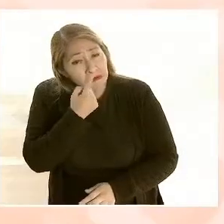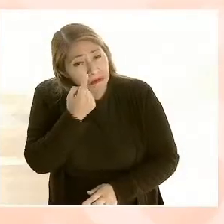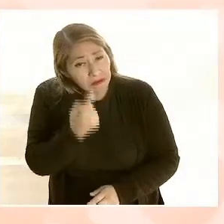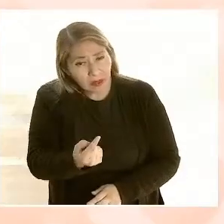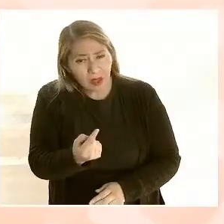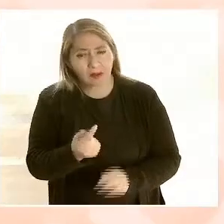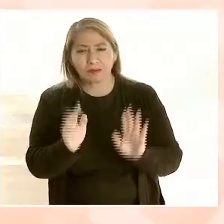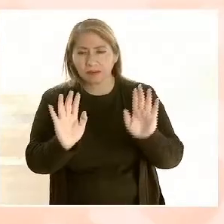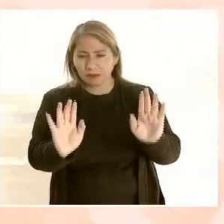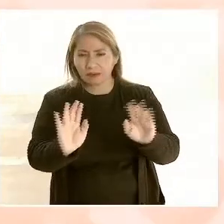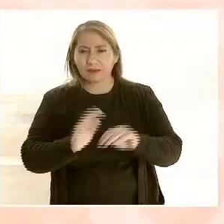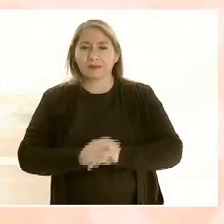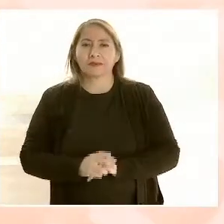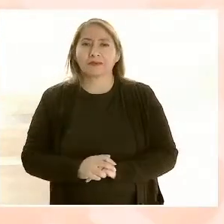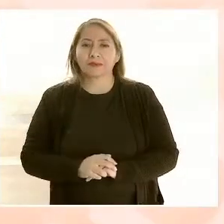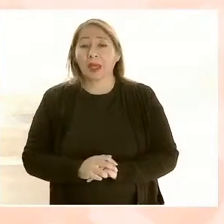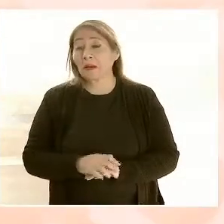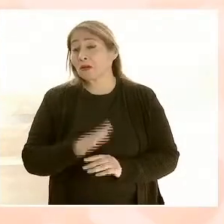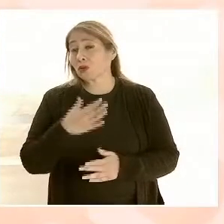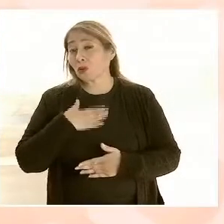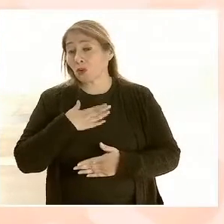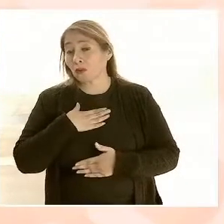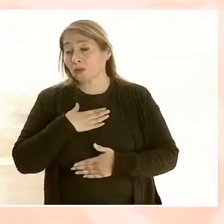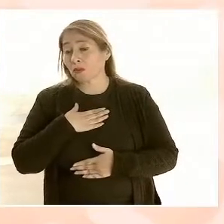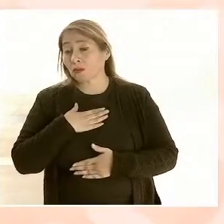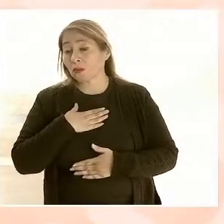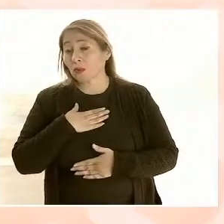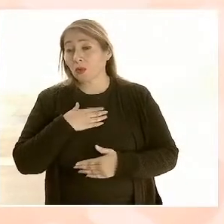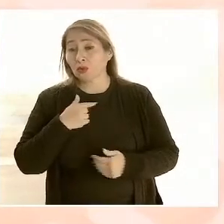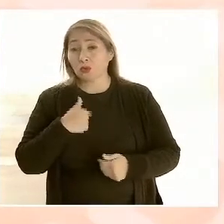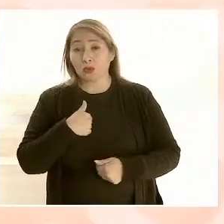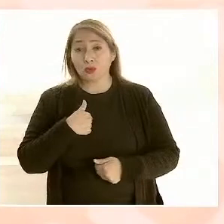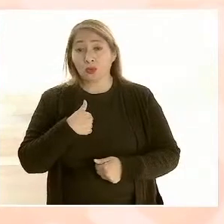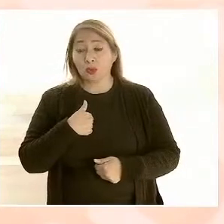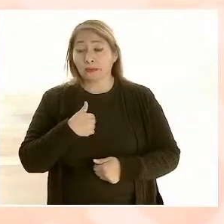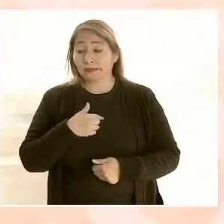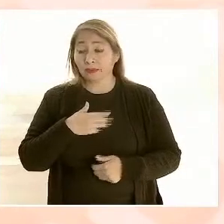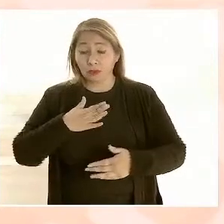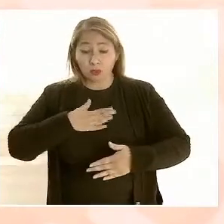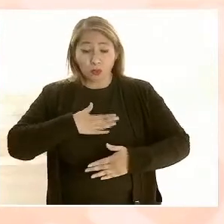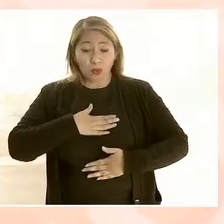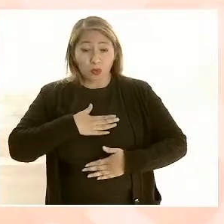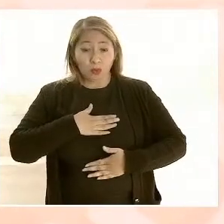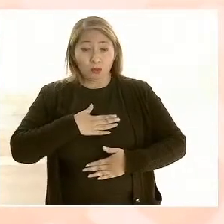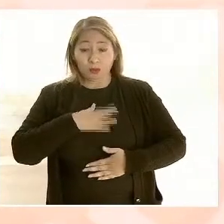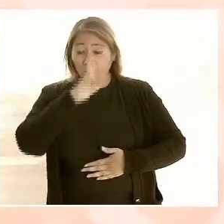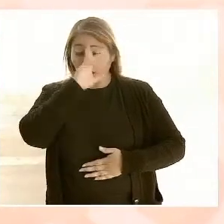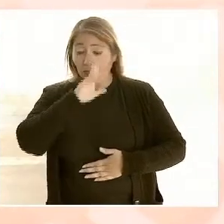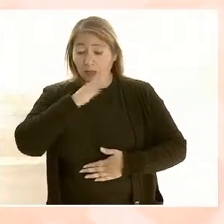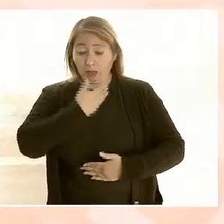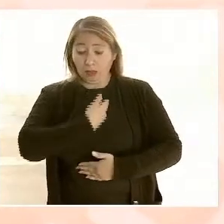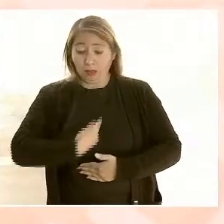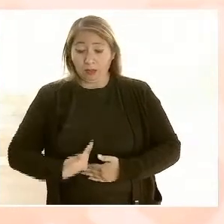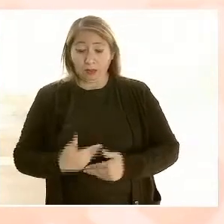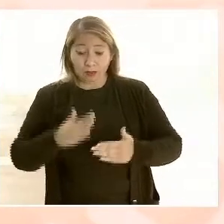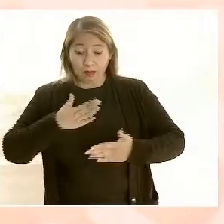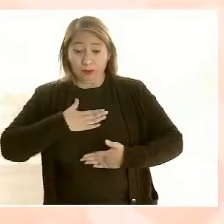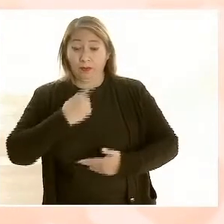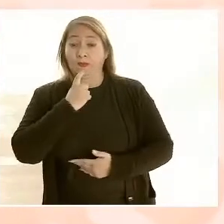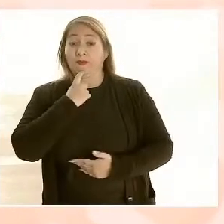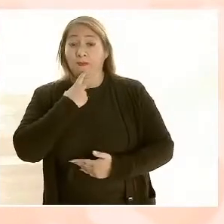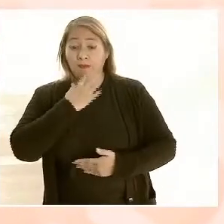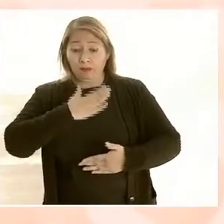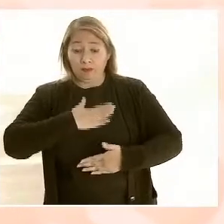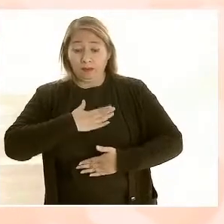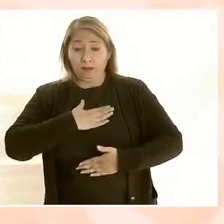Mientras ocupe el honroso cargo de representar a los mexicanos en la presidencia